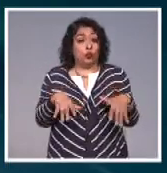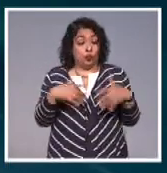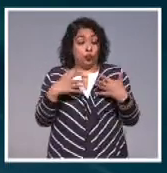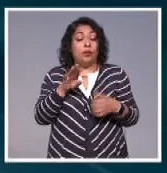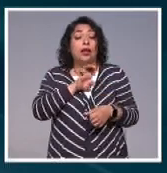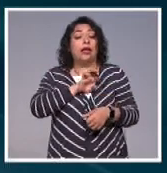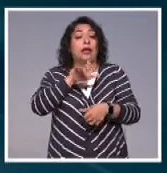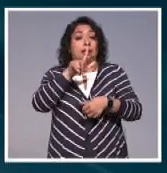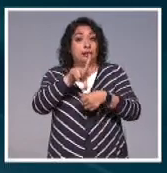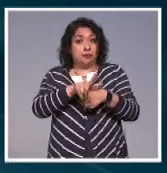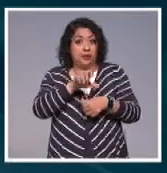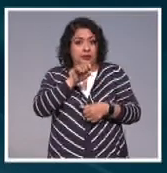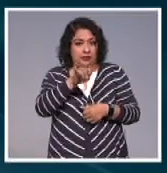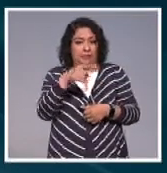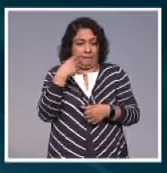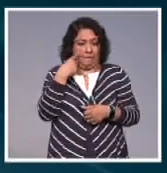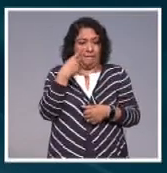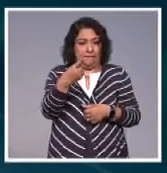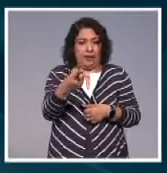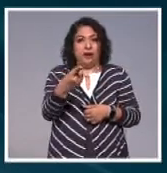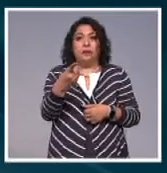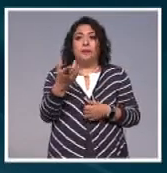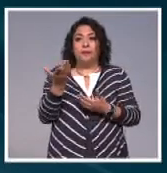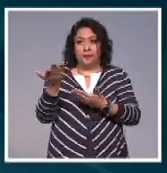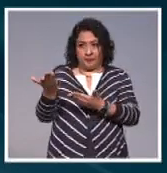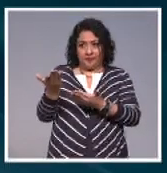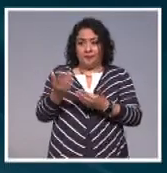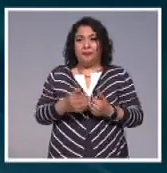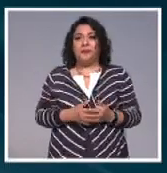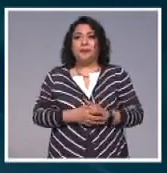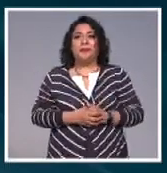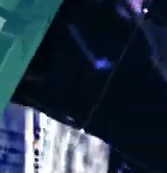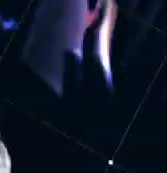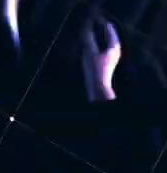muy especial, no pierdan detalle. Vamos con él, adelante Juan Arturo.